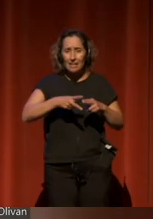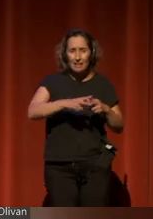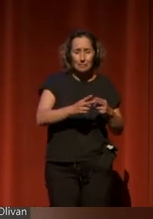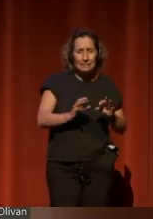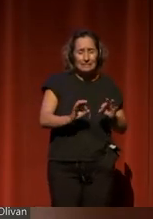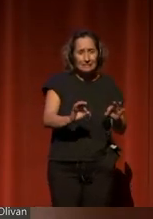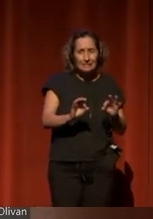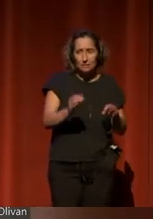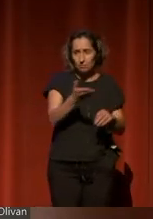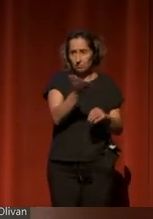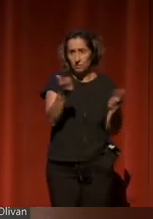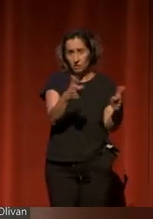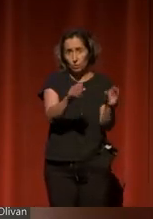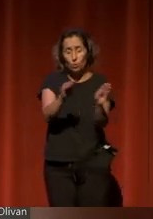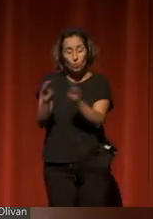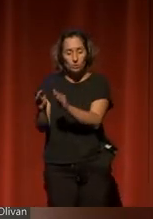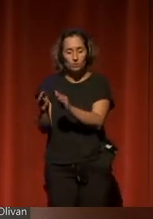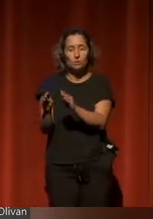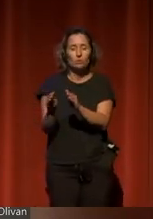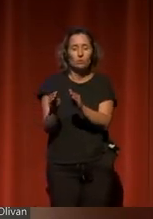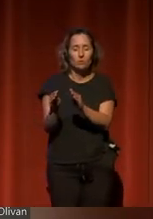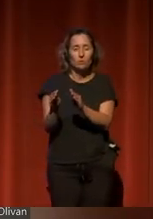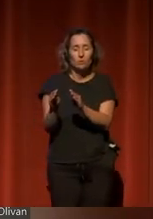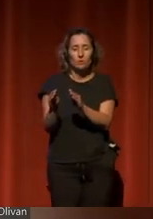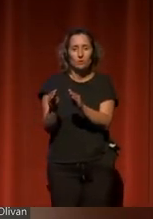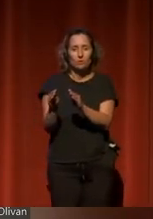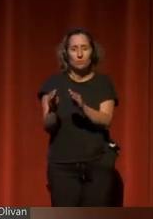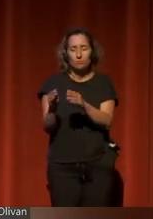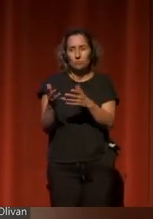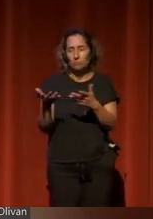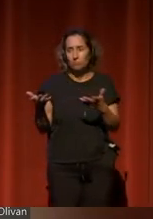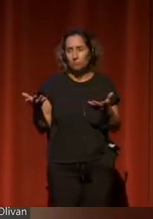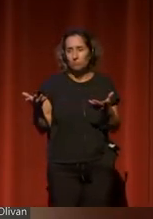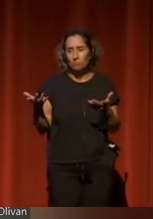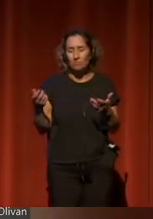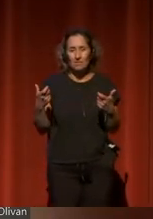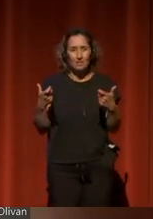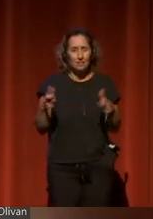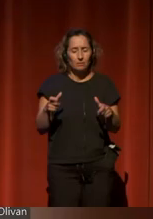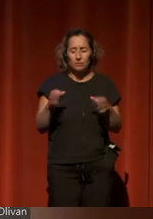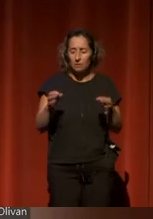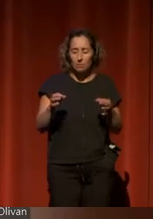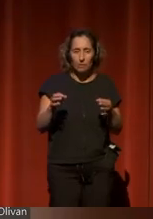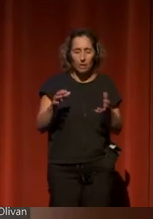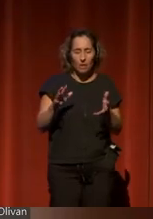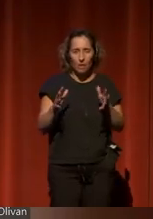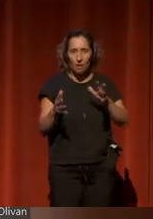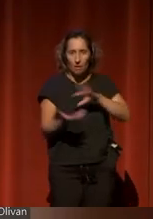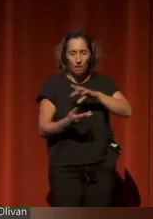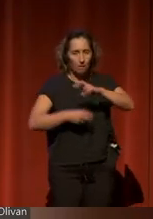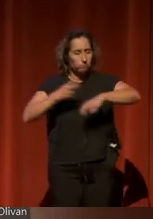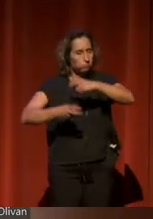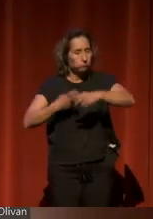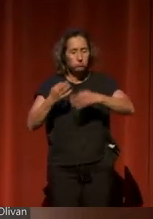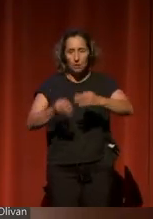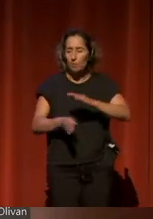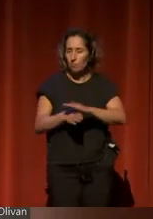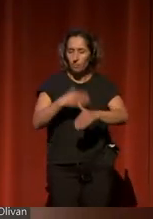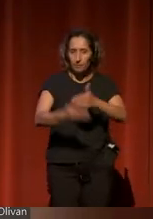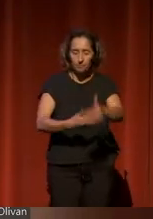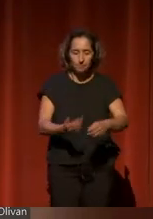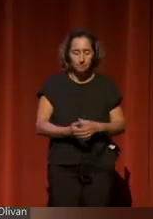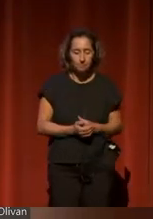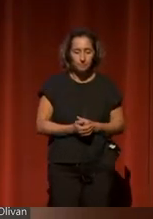especializadas de vuestro sector evidentemente no que es un un campo que está también en constante evolución e Innovación Yo creo que es importante